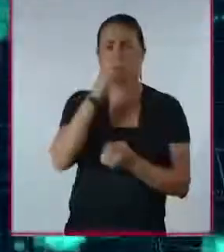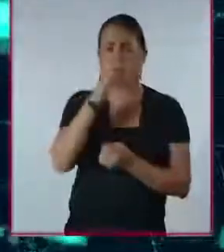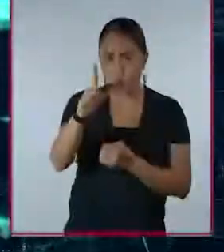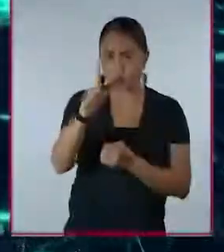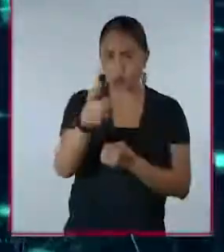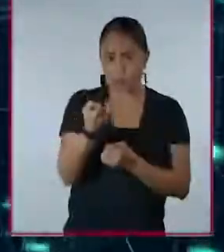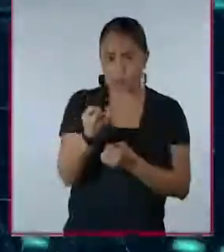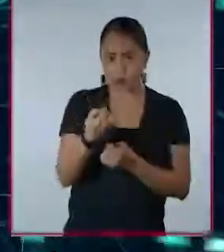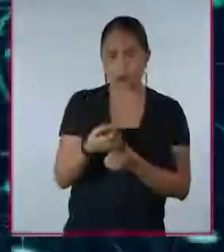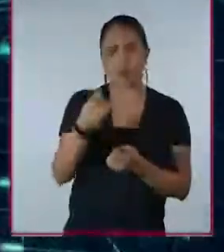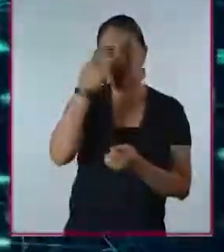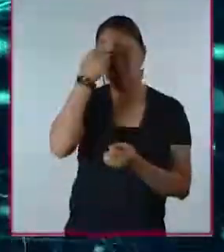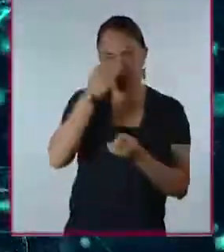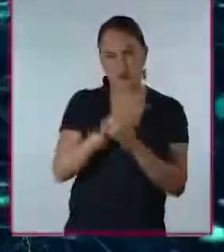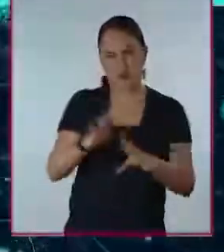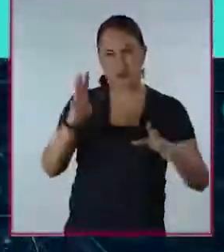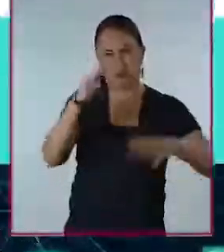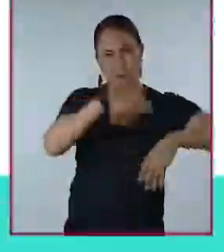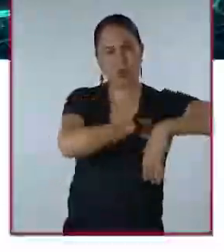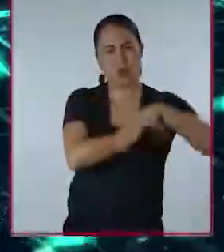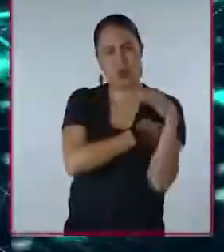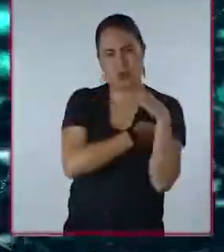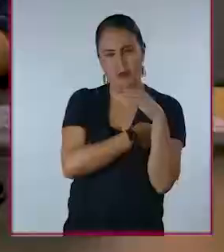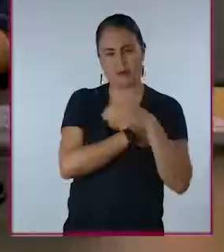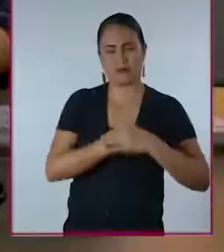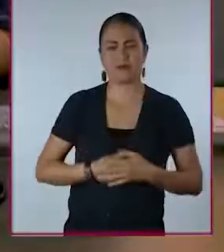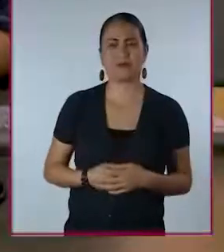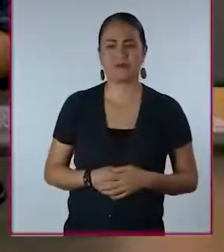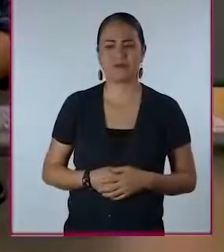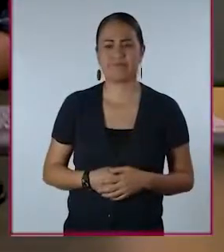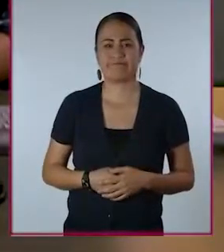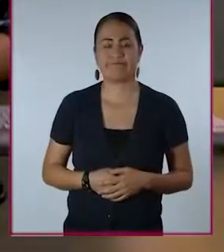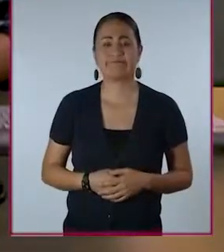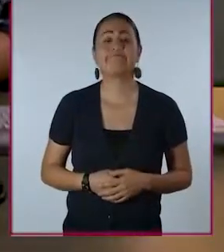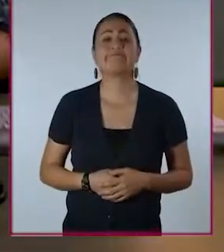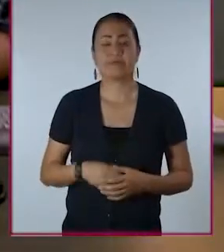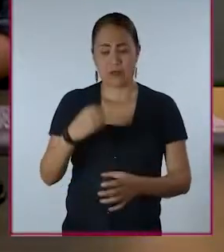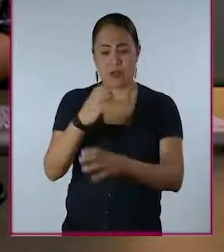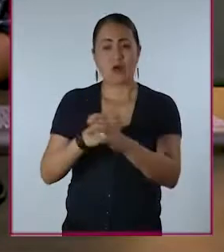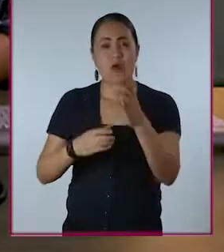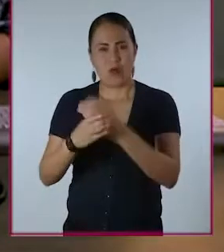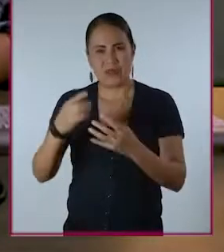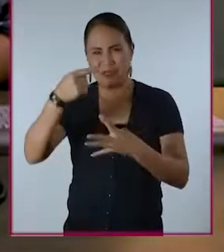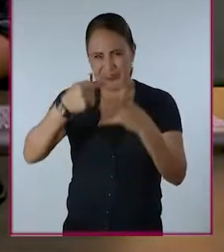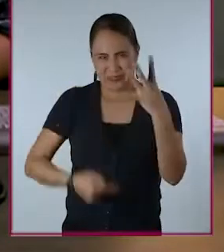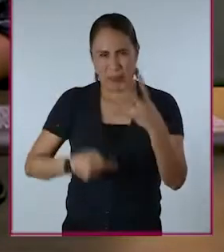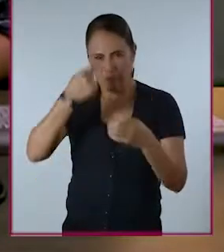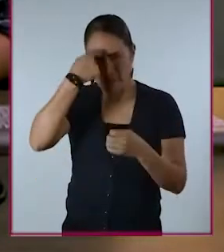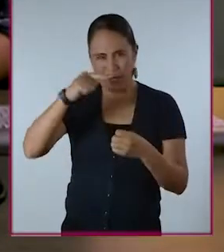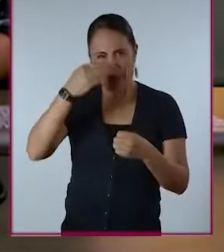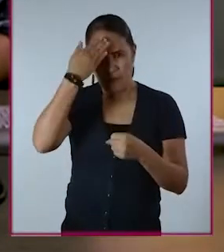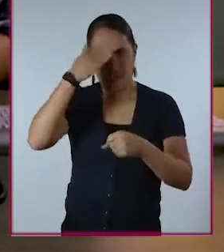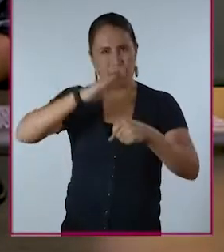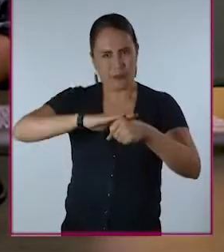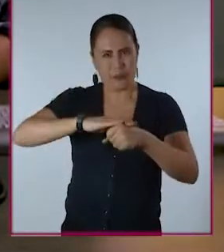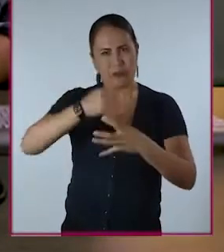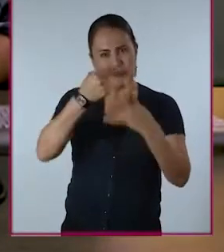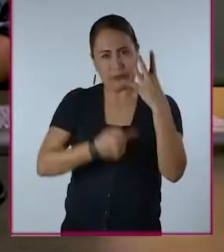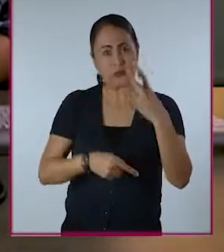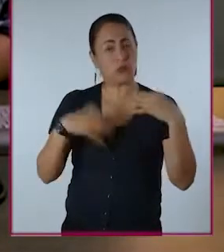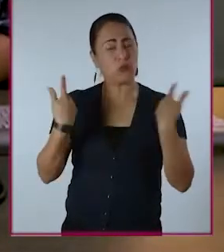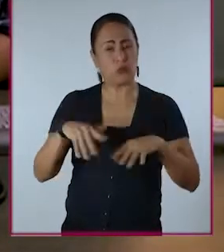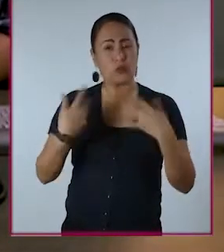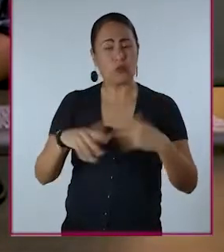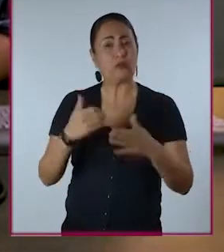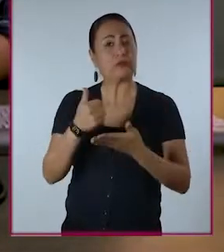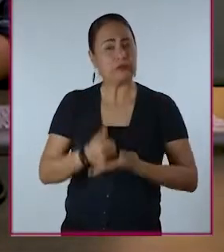la información de forma tridimensional. Los soportes físicos son muy necesarios para la humanidad. Sin ellos, solo